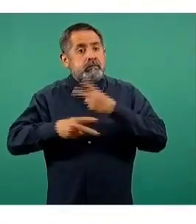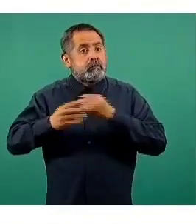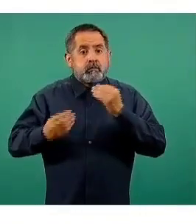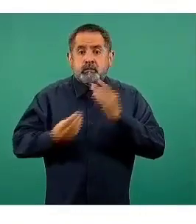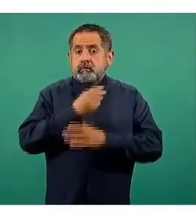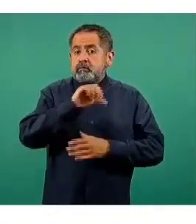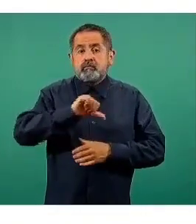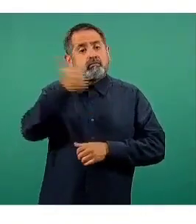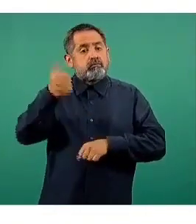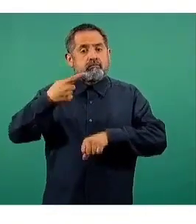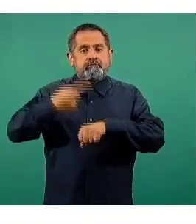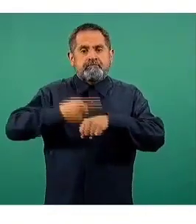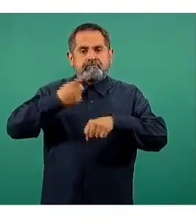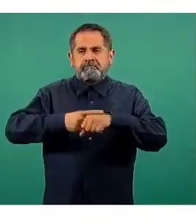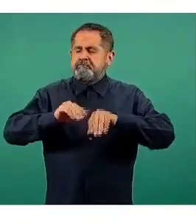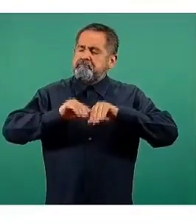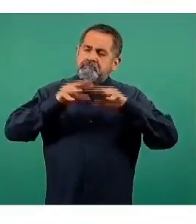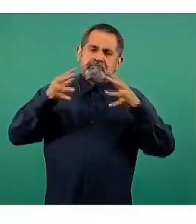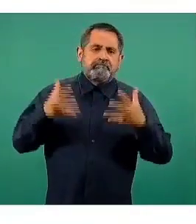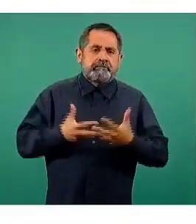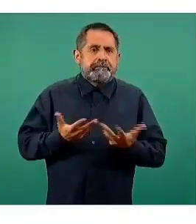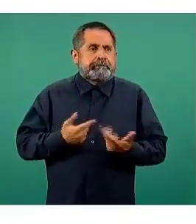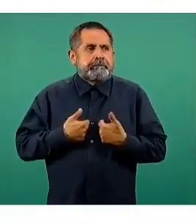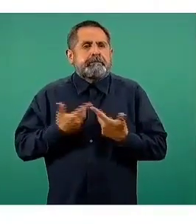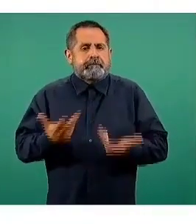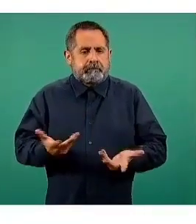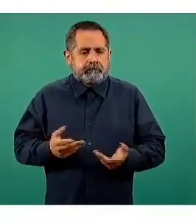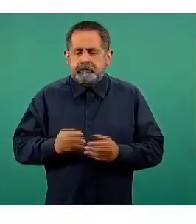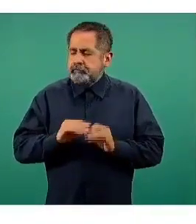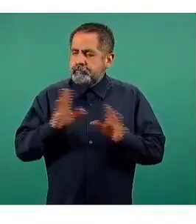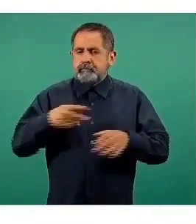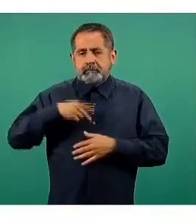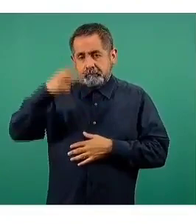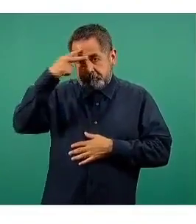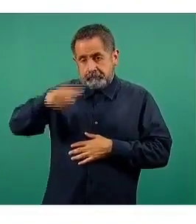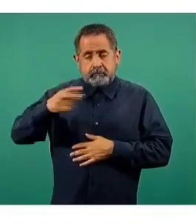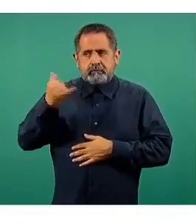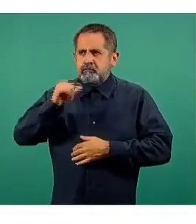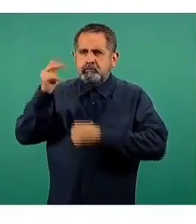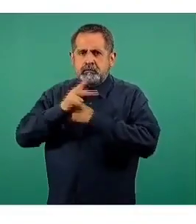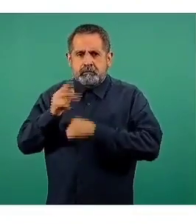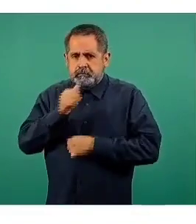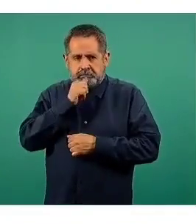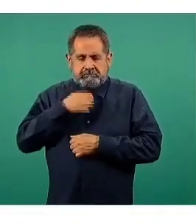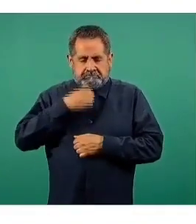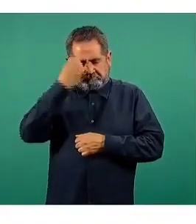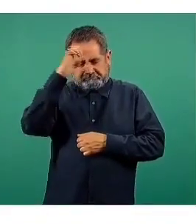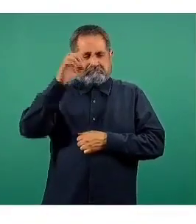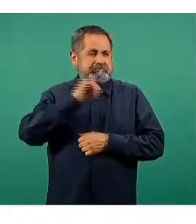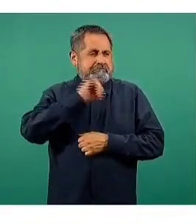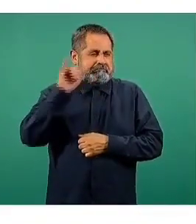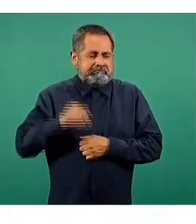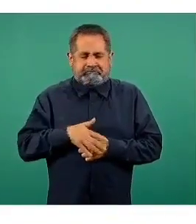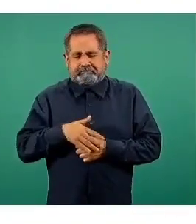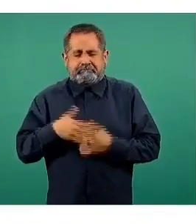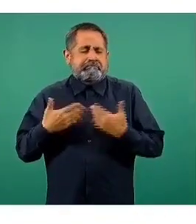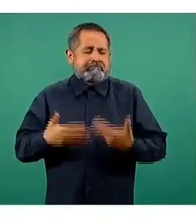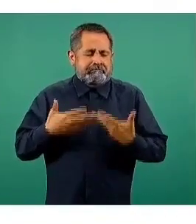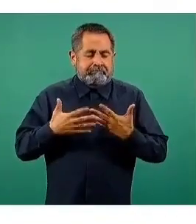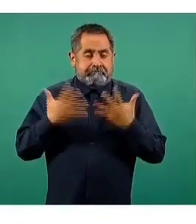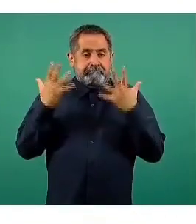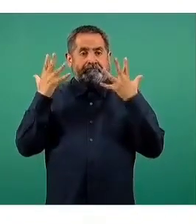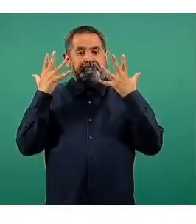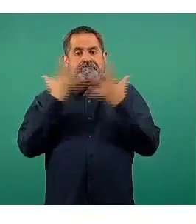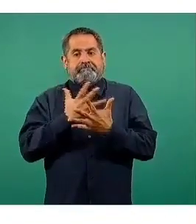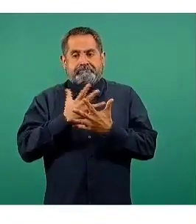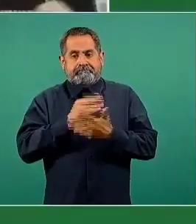futuras pandemias. Claramente México y muchos países no estábamos preparados para contender con esta